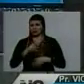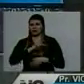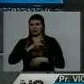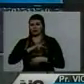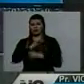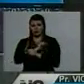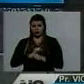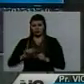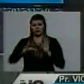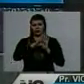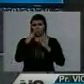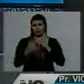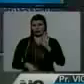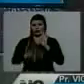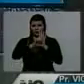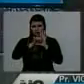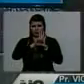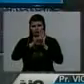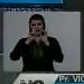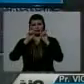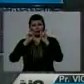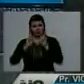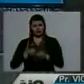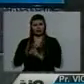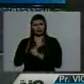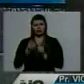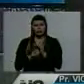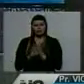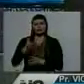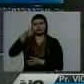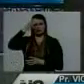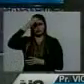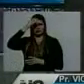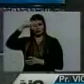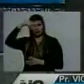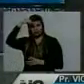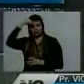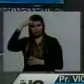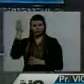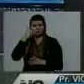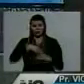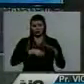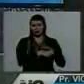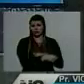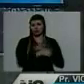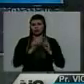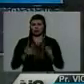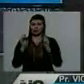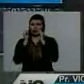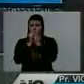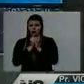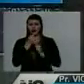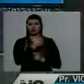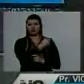gente que cumpla con las leyes, que forje buenas costumbres, que no es corrupta y que oro por los